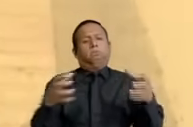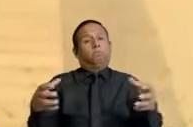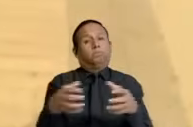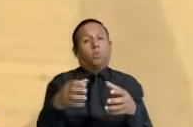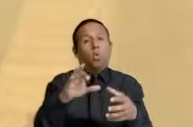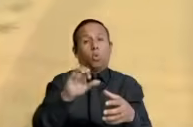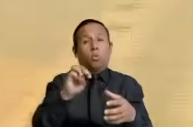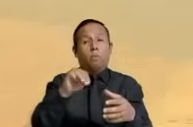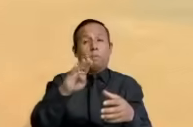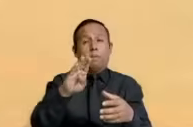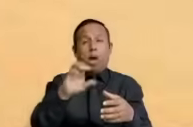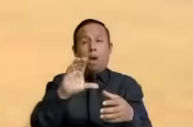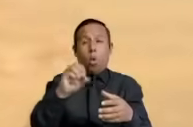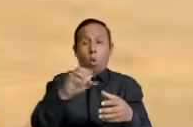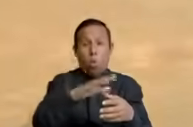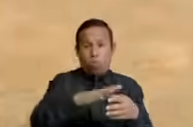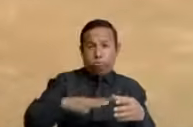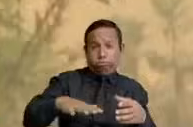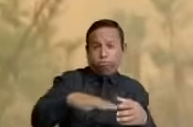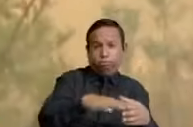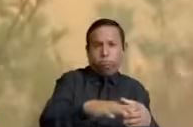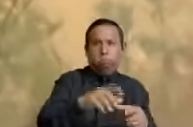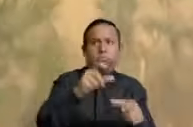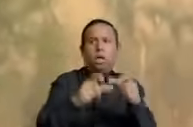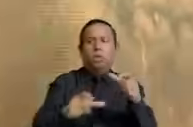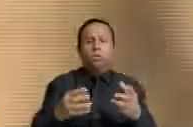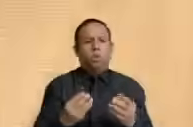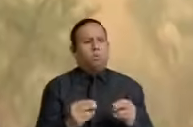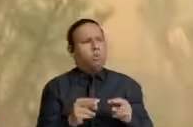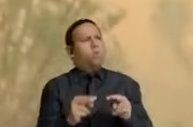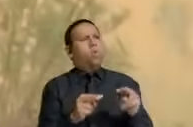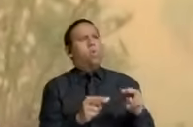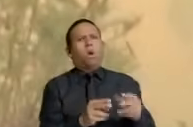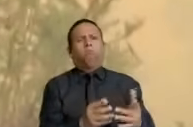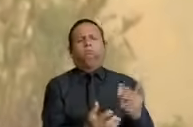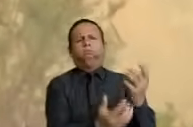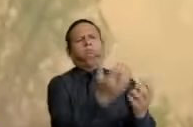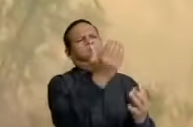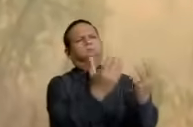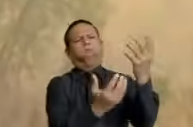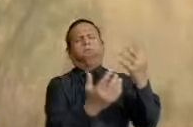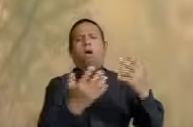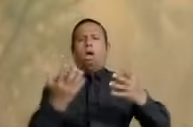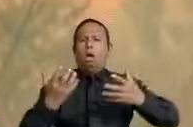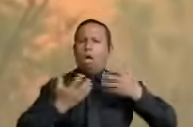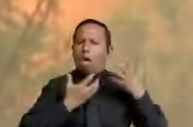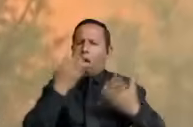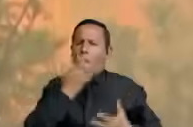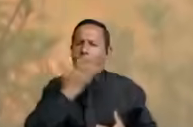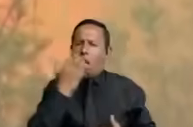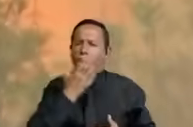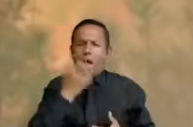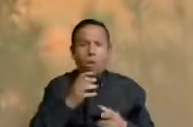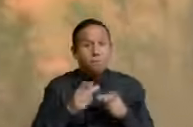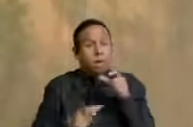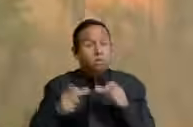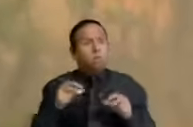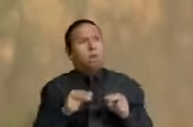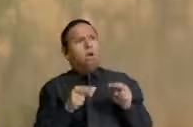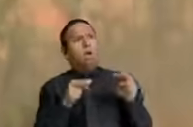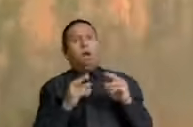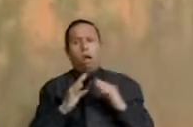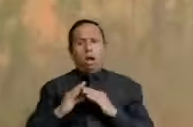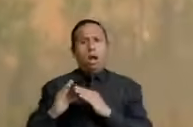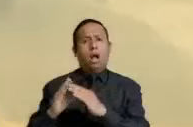tumbaco es el momento exacto en el que los habitantes se enfrentan a una columna de humo y Al Calor su angustia y desesperación por las